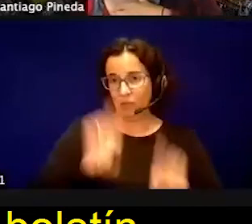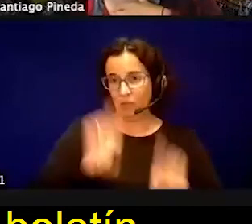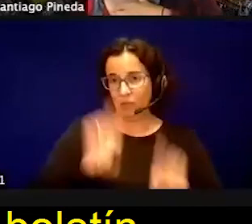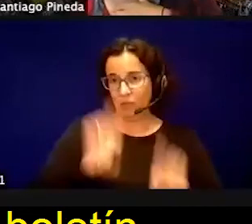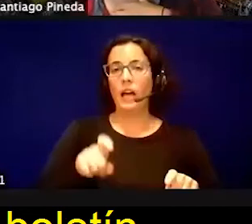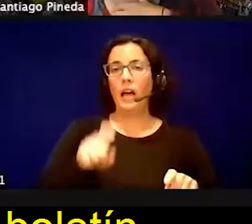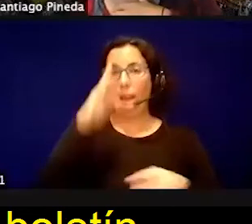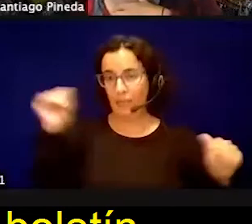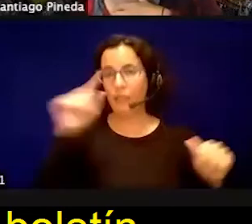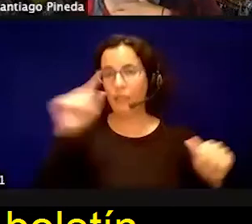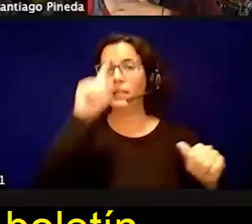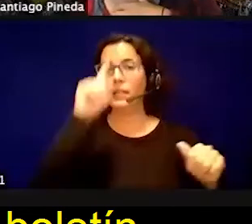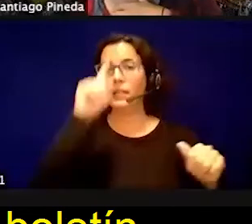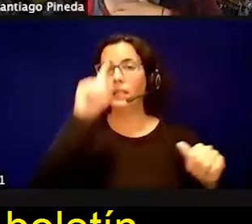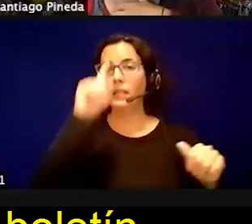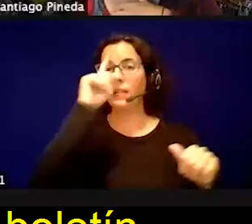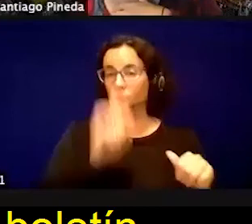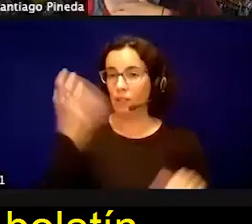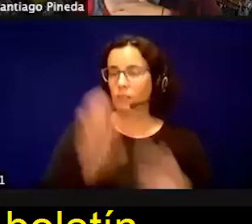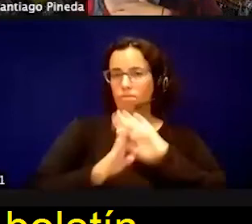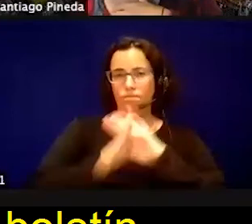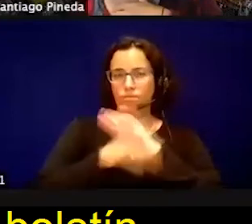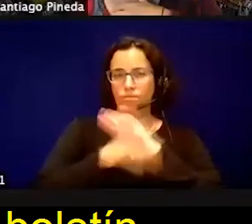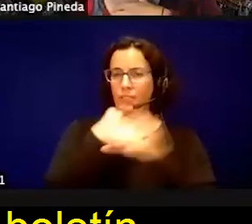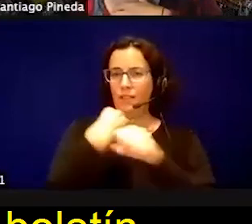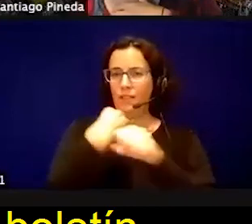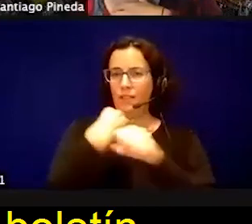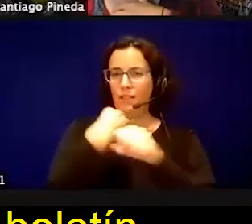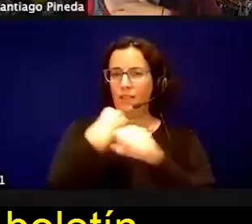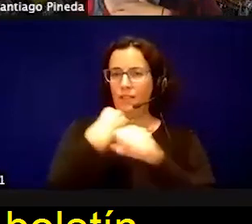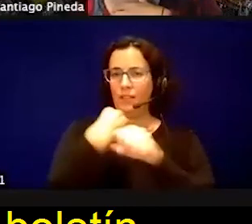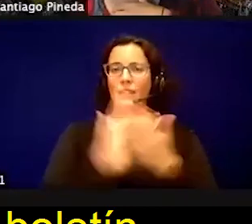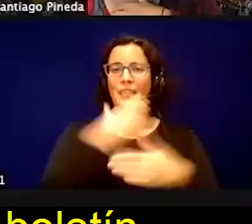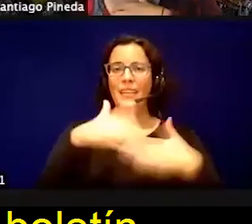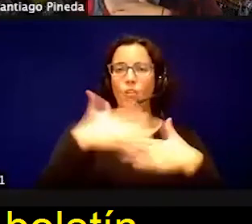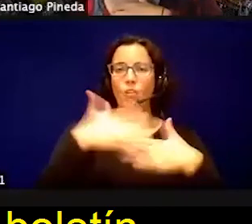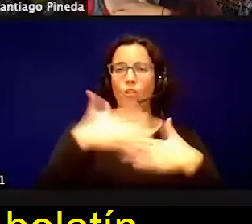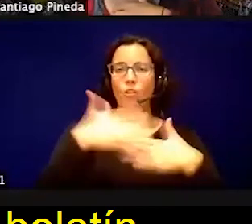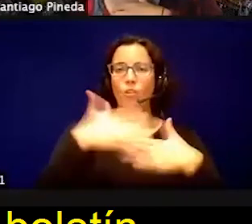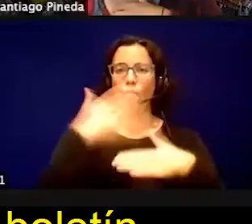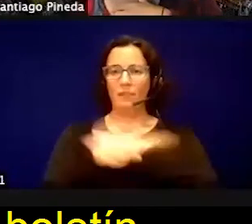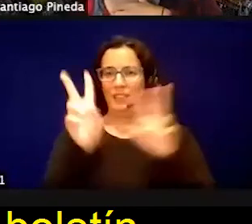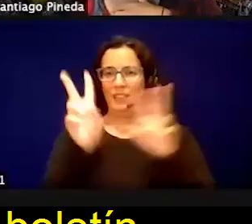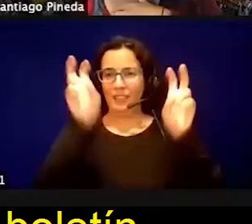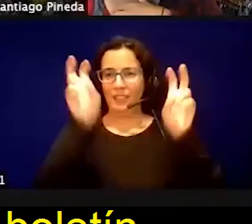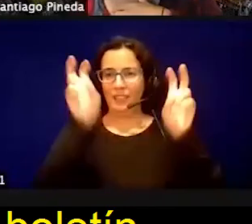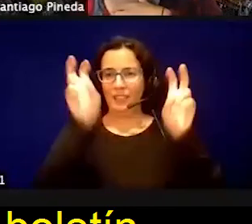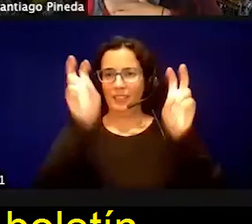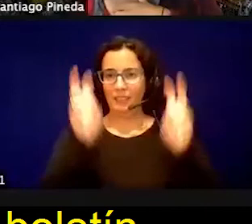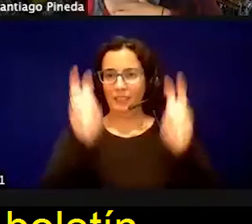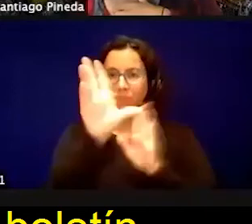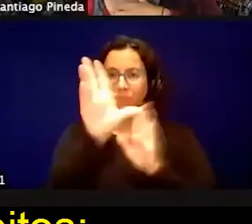recordaros que seguimos trabajando en nuestro boletín Innova Accesibilidad, en el que recogemos y en el que difundimos diferentes